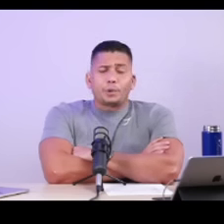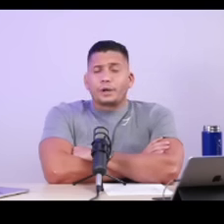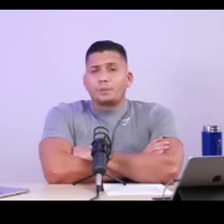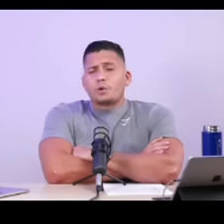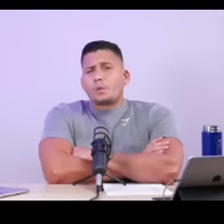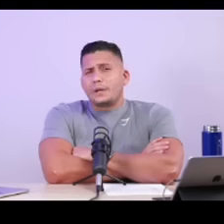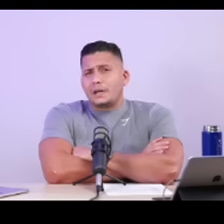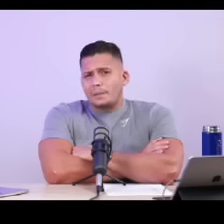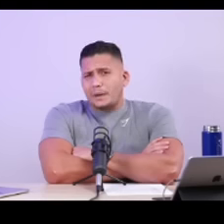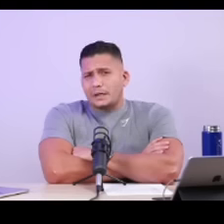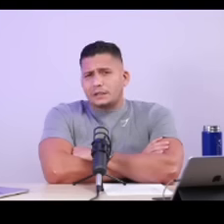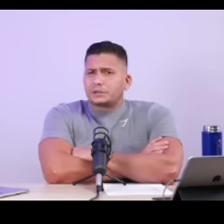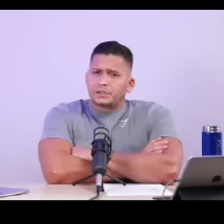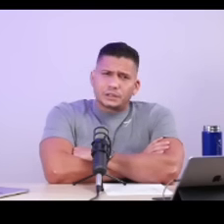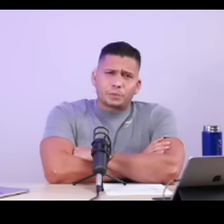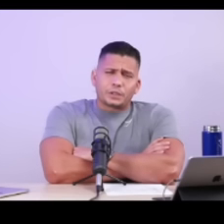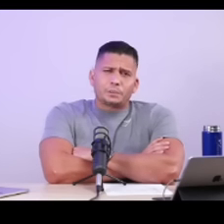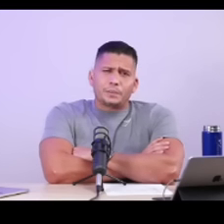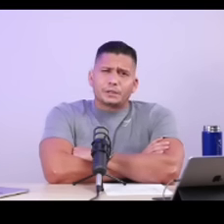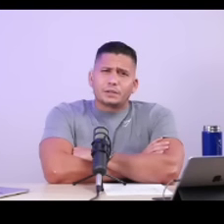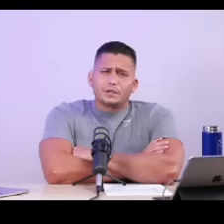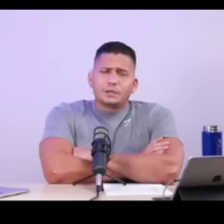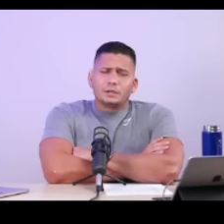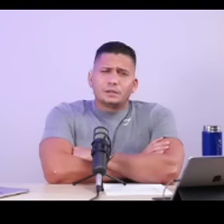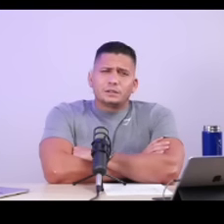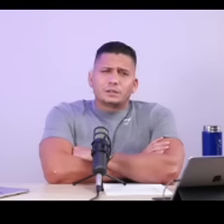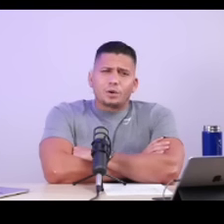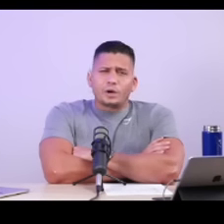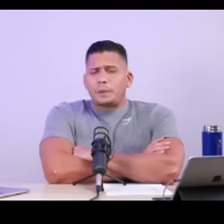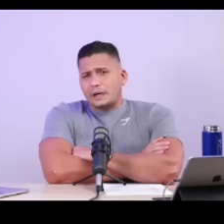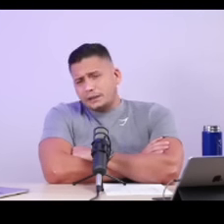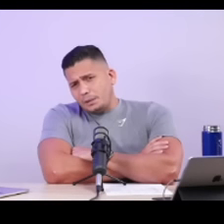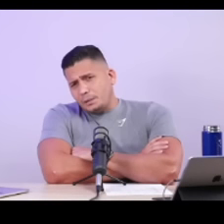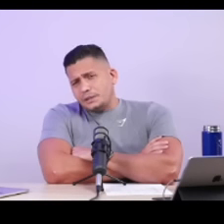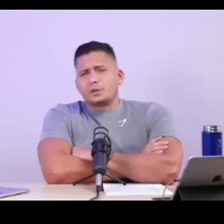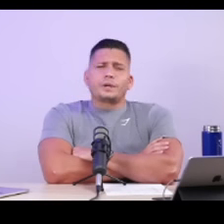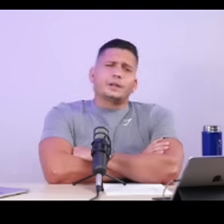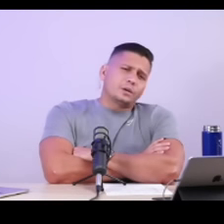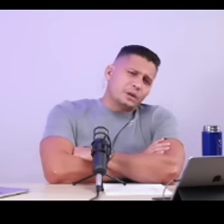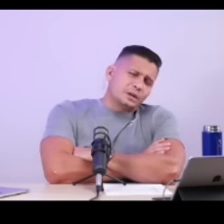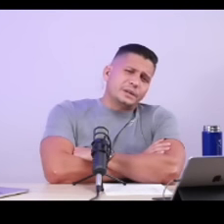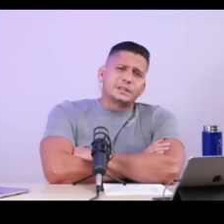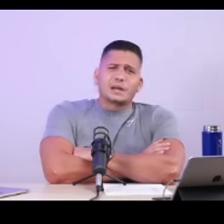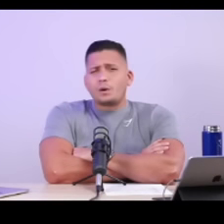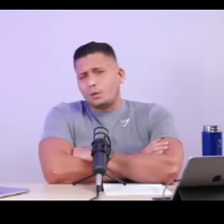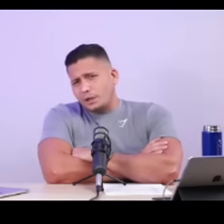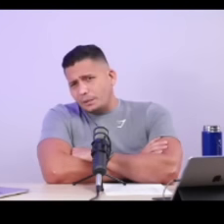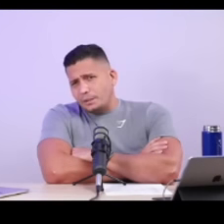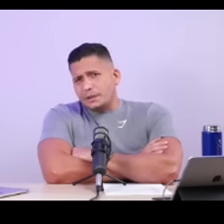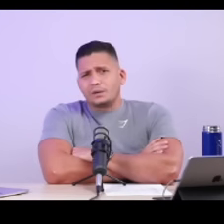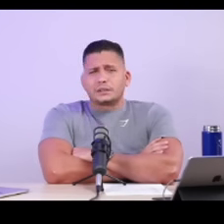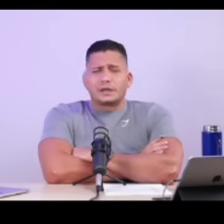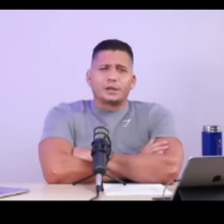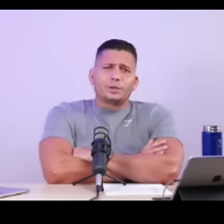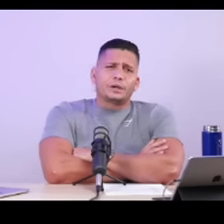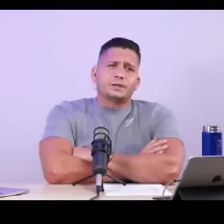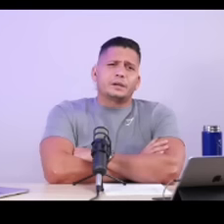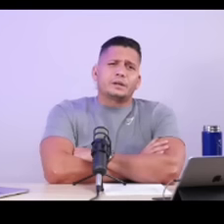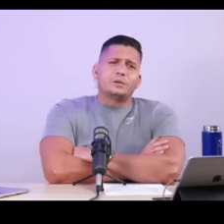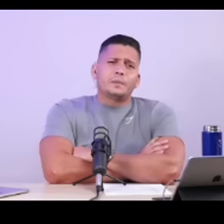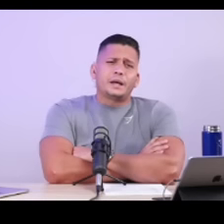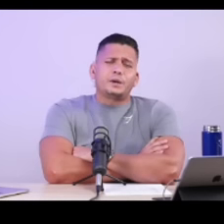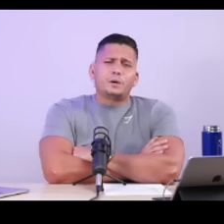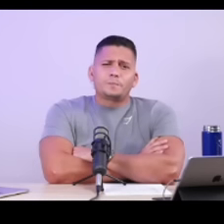gente podremos combinar paquetes S se puede también coge el paquete de vivir sin corriente con el de vivir sin agua con el de vivir con el salario